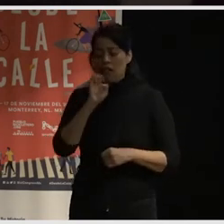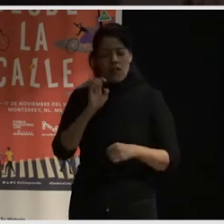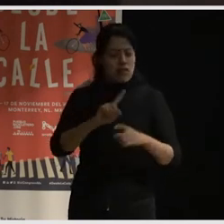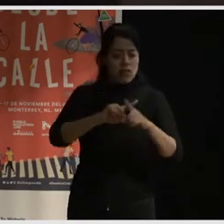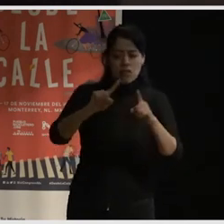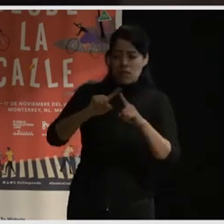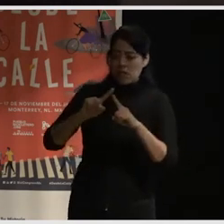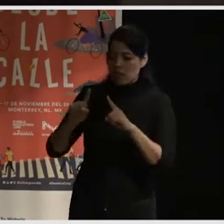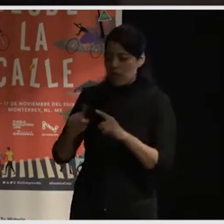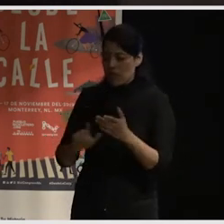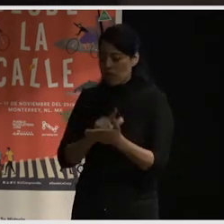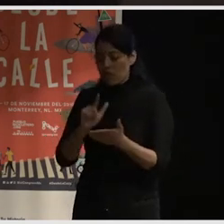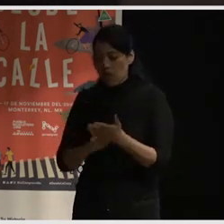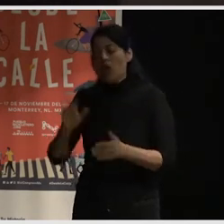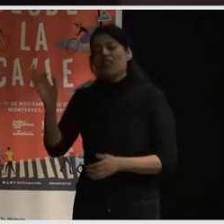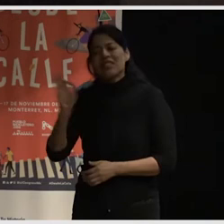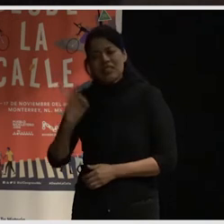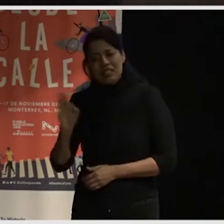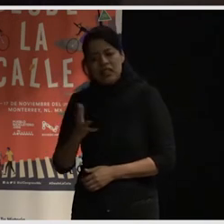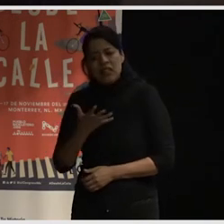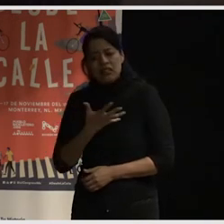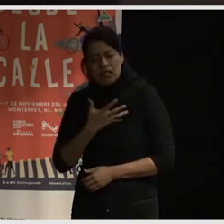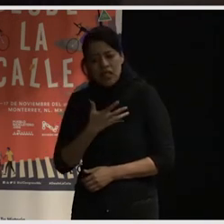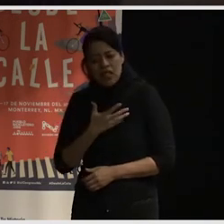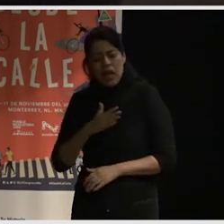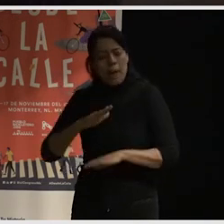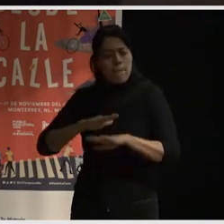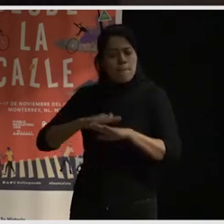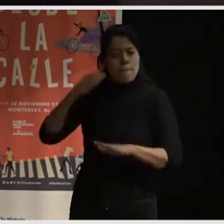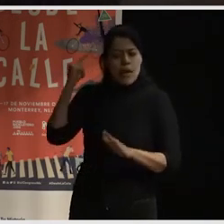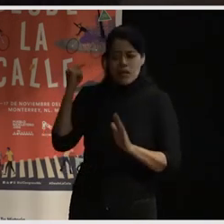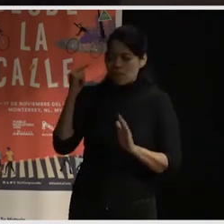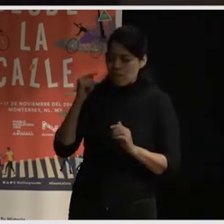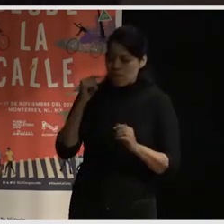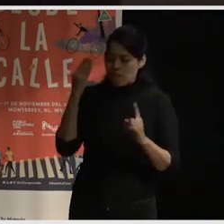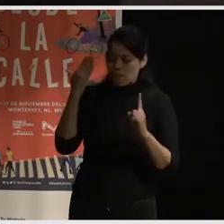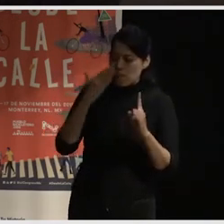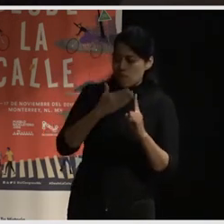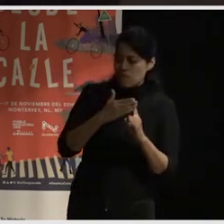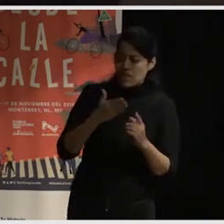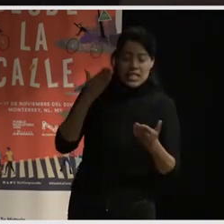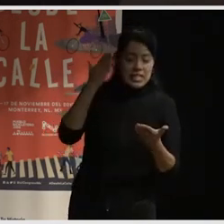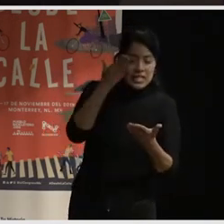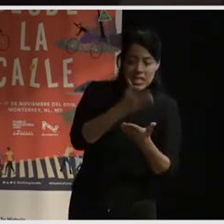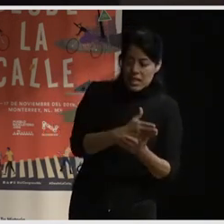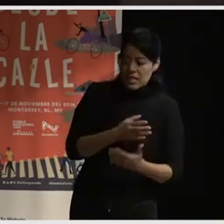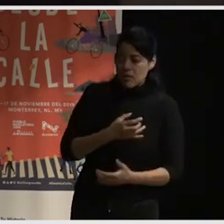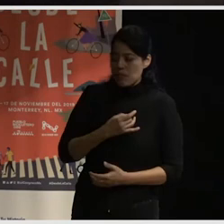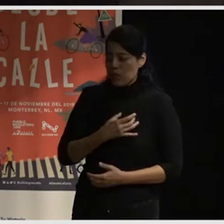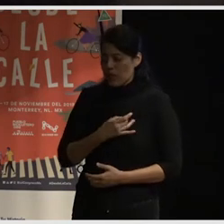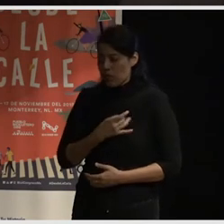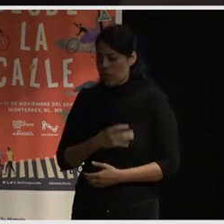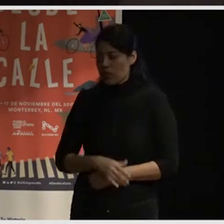partes quizás tenga más efectos cuando a la gente le se le llega por el dolor o por la posible pérdida